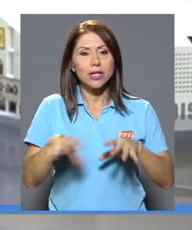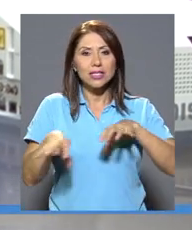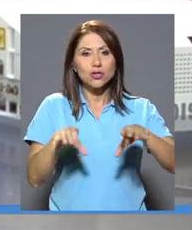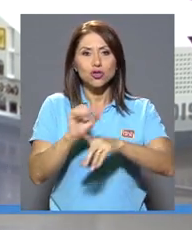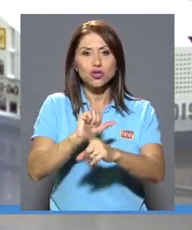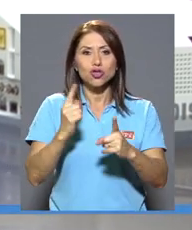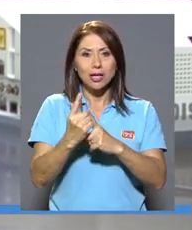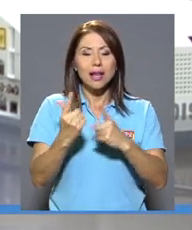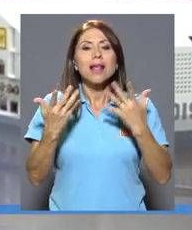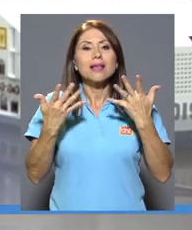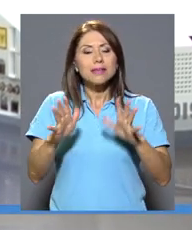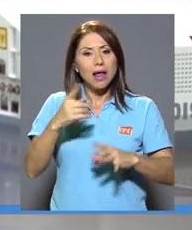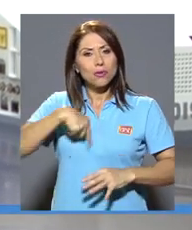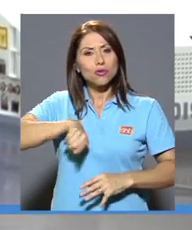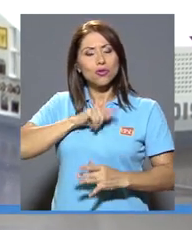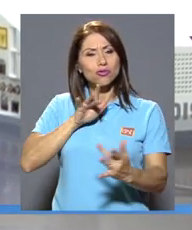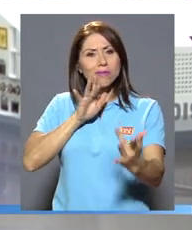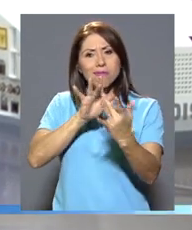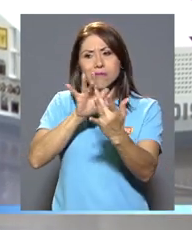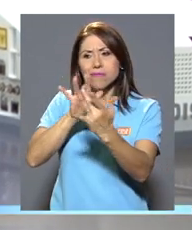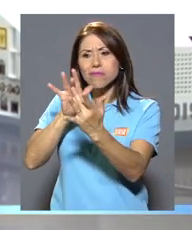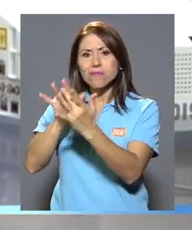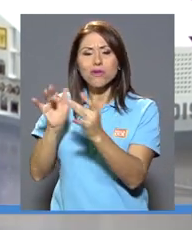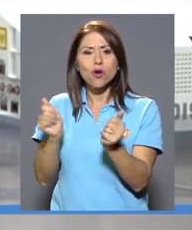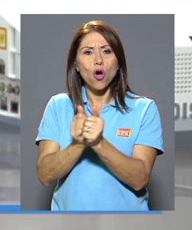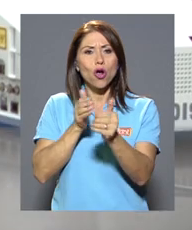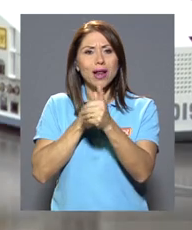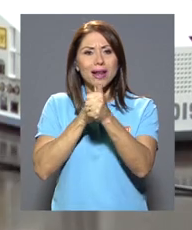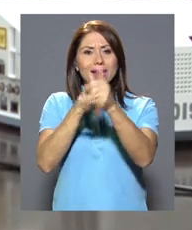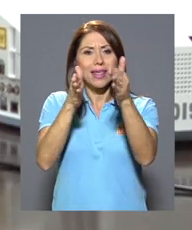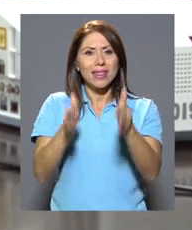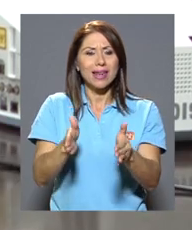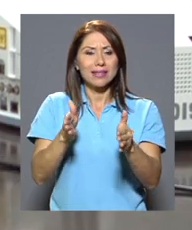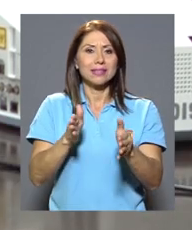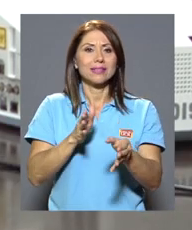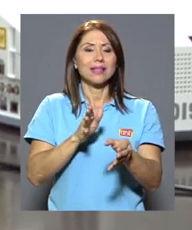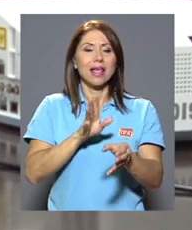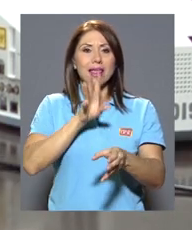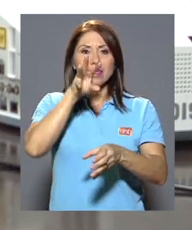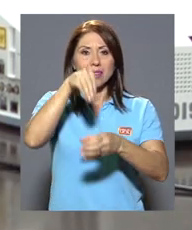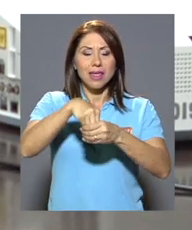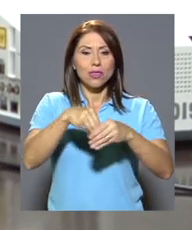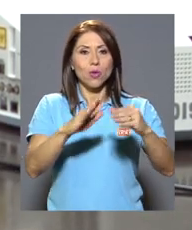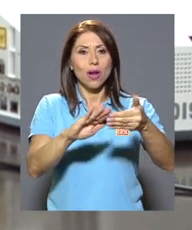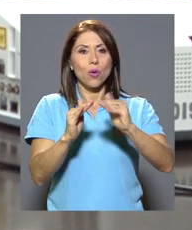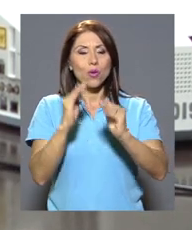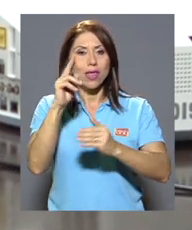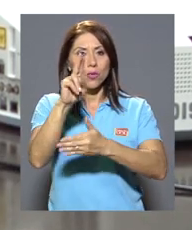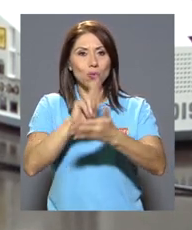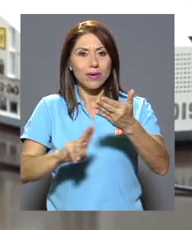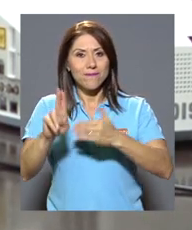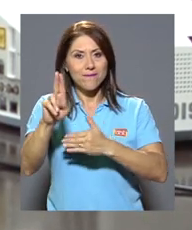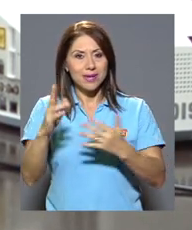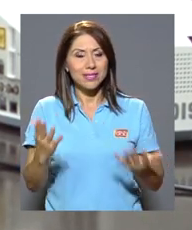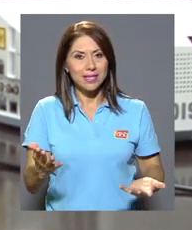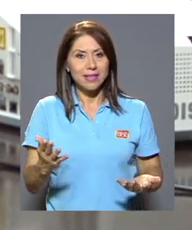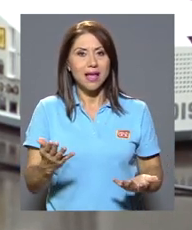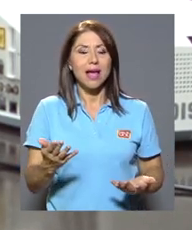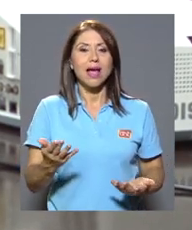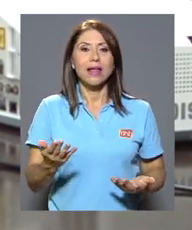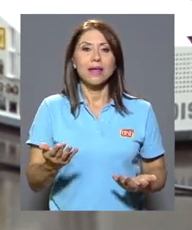con diferentes líderes dentro de la comunidad universitaria, justamente